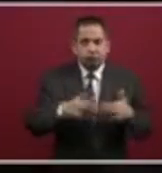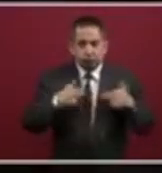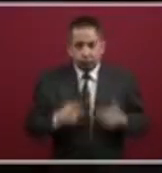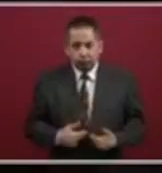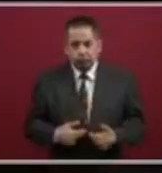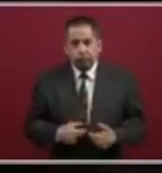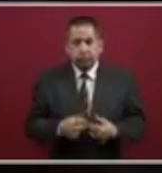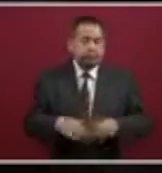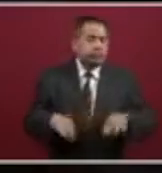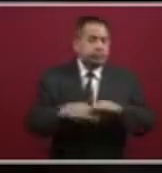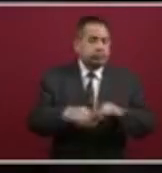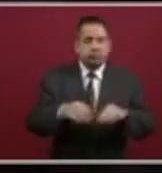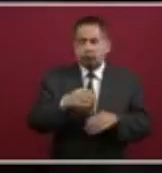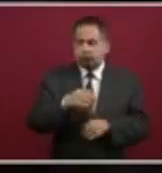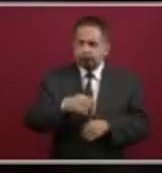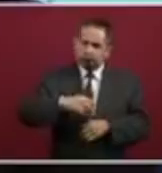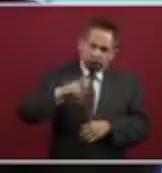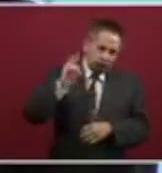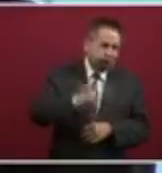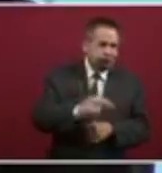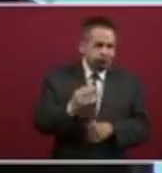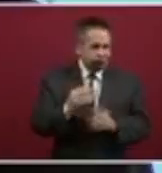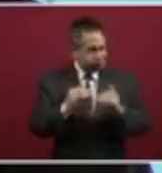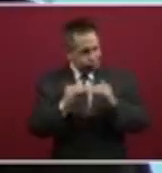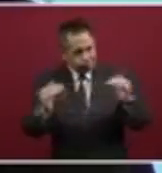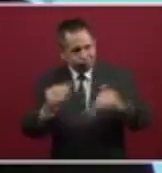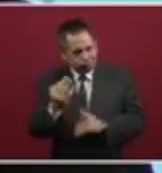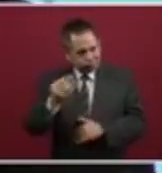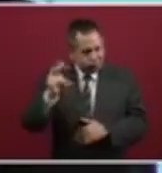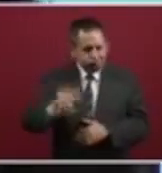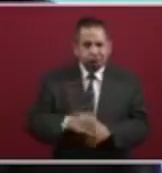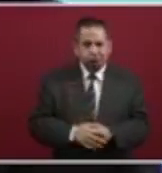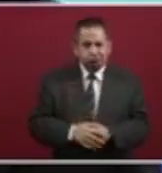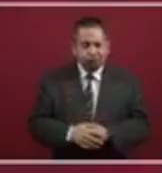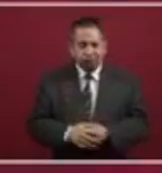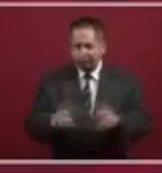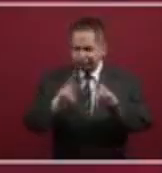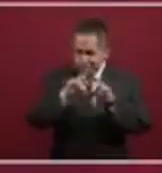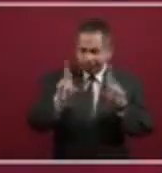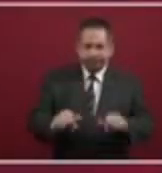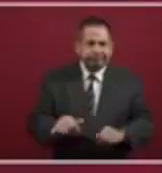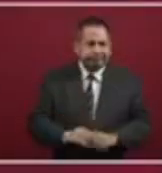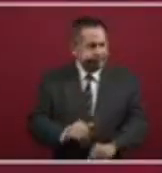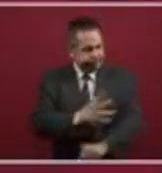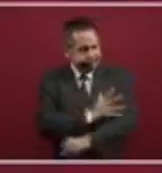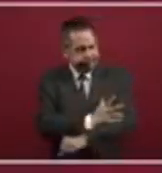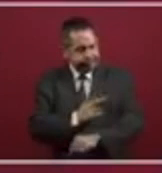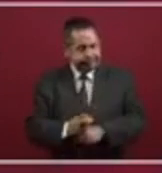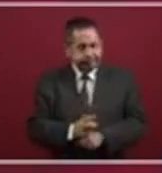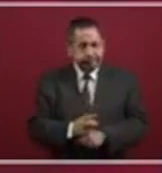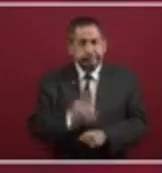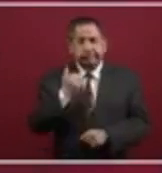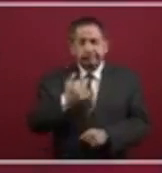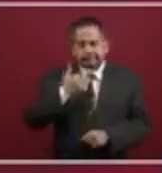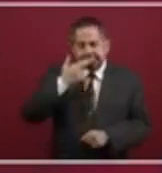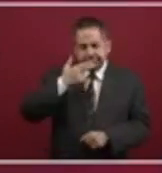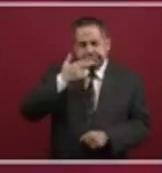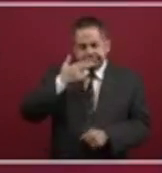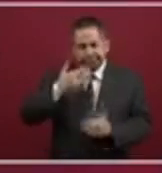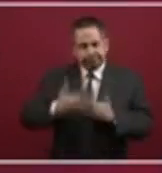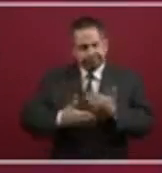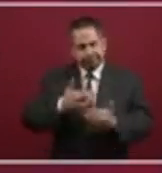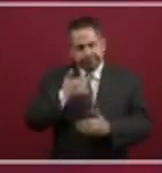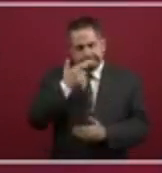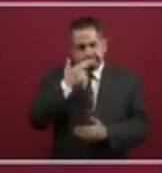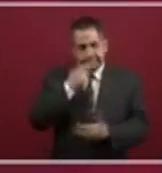sustantiva, la cultura de paz, la honestidad y la mejora continua. Todo esto